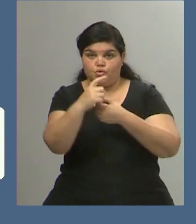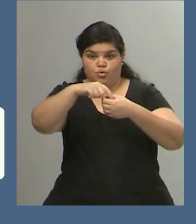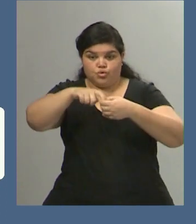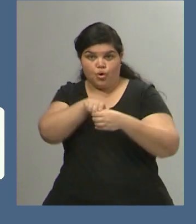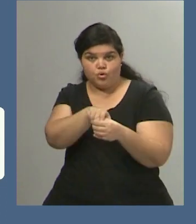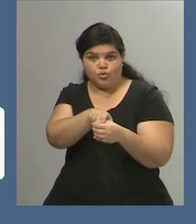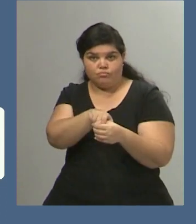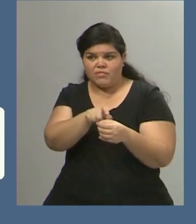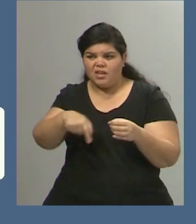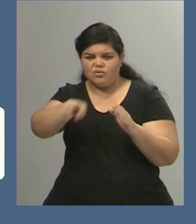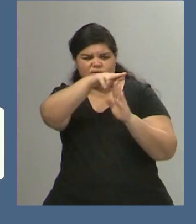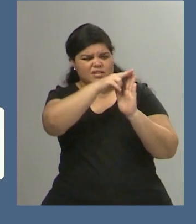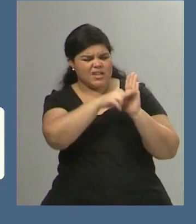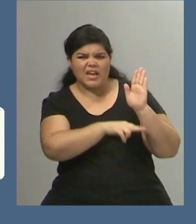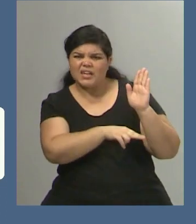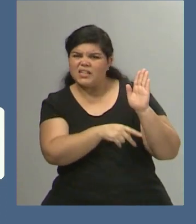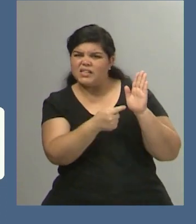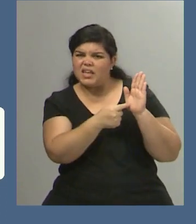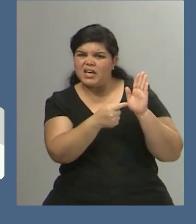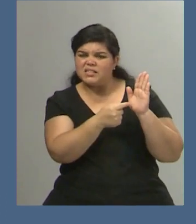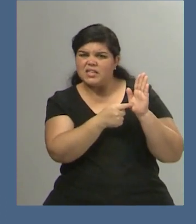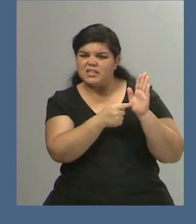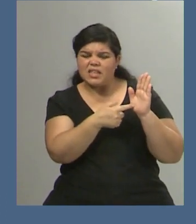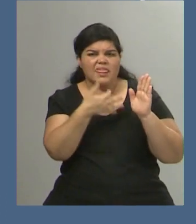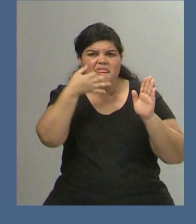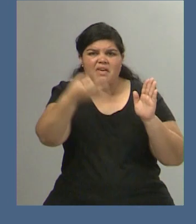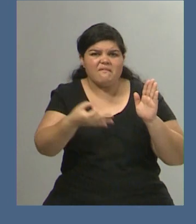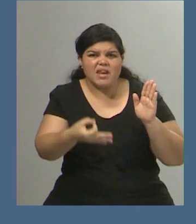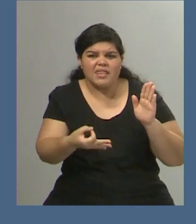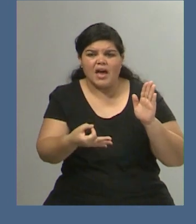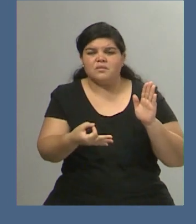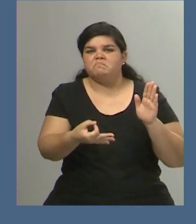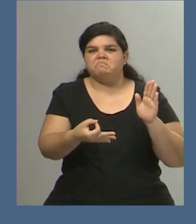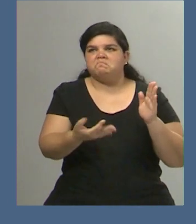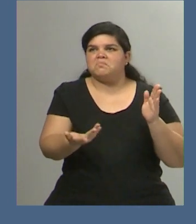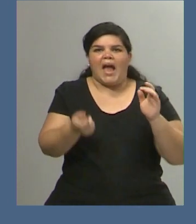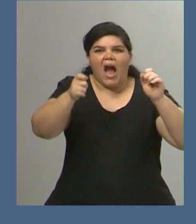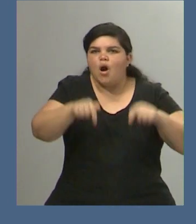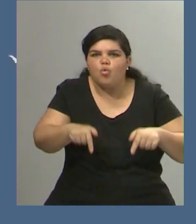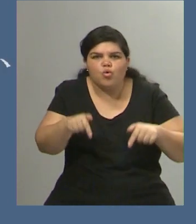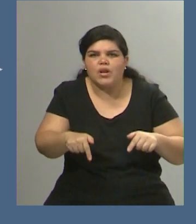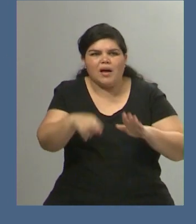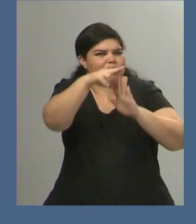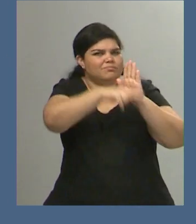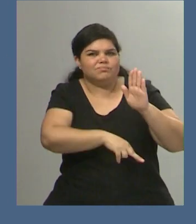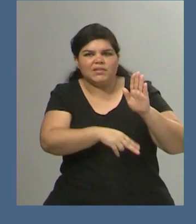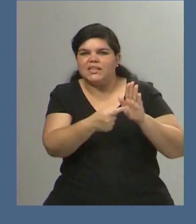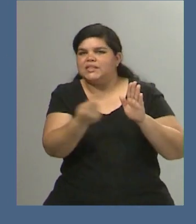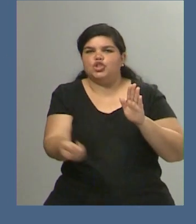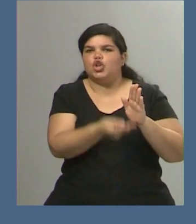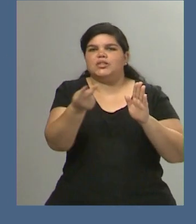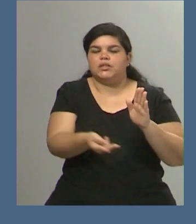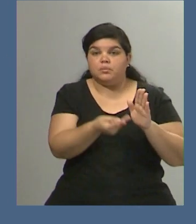que las reglas que tenemos están adaptadas a las realidades? ¿Qué es lo que ocurre si un país dice, o